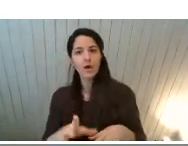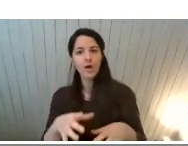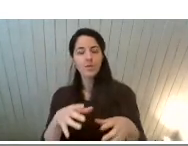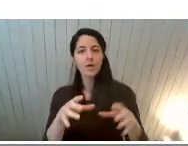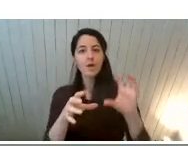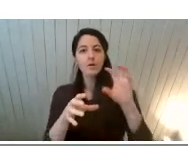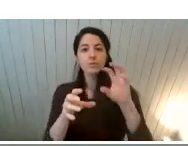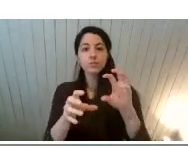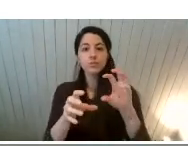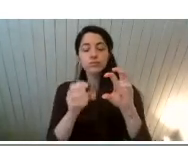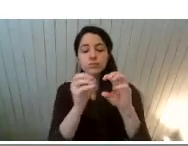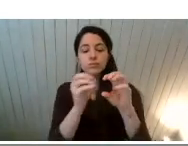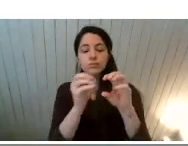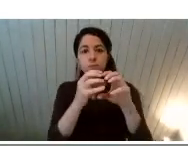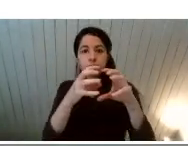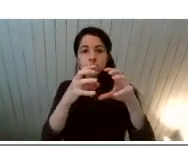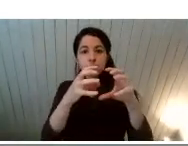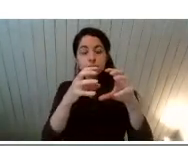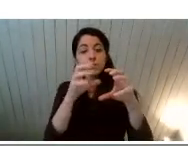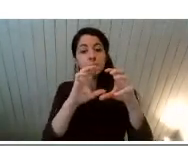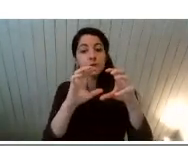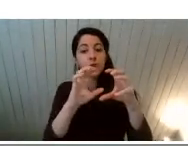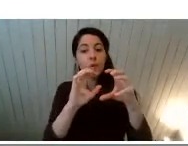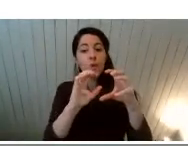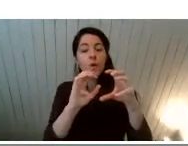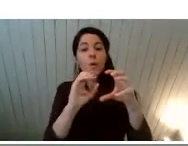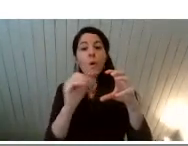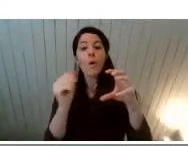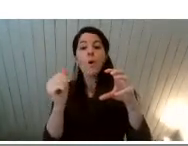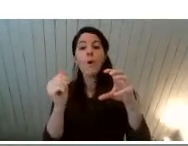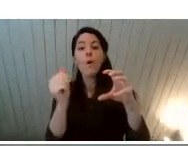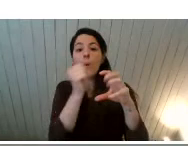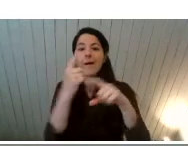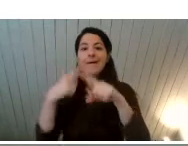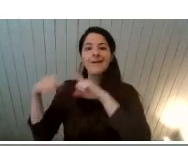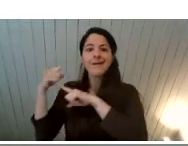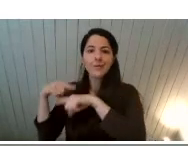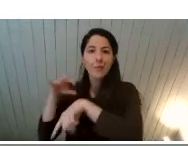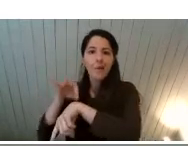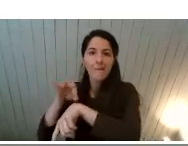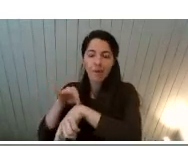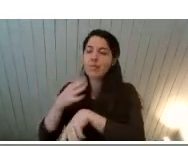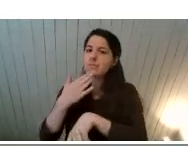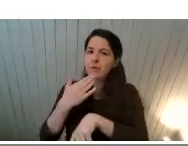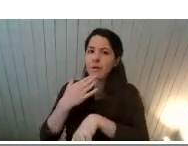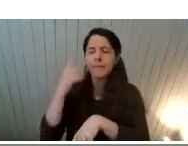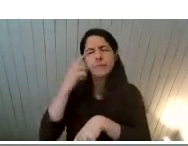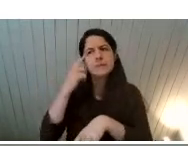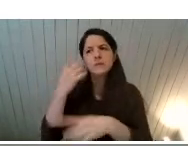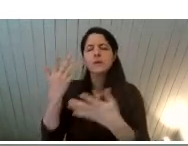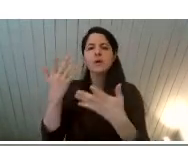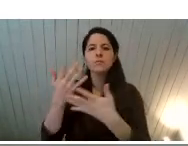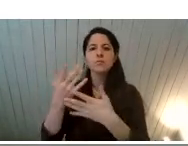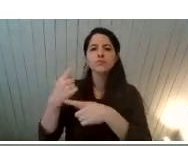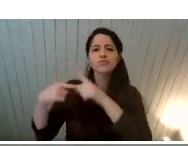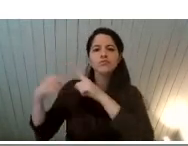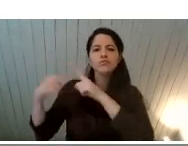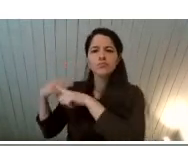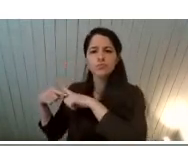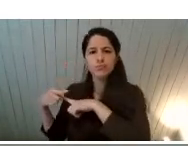glándula, junto con la historia clínica, pensar en causas benignas y en causas de